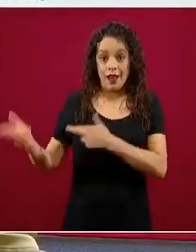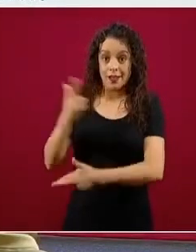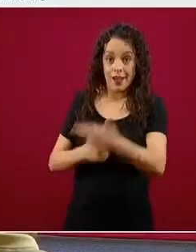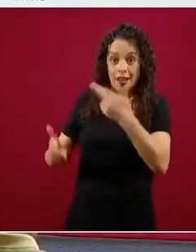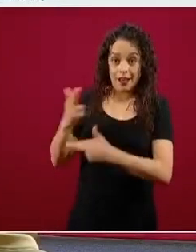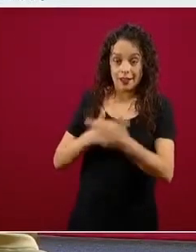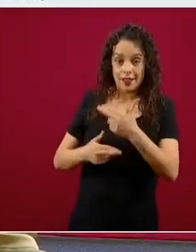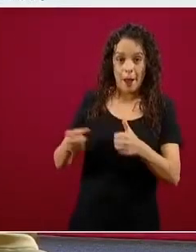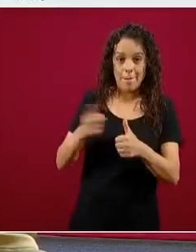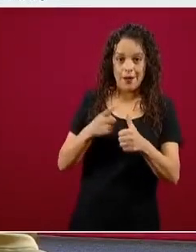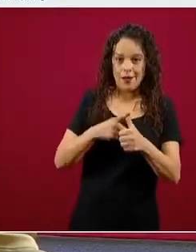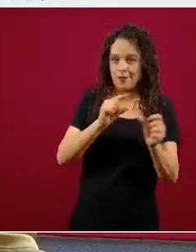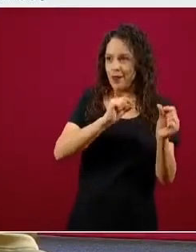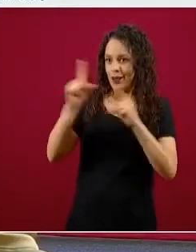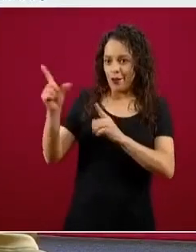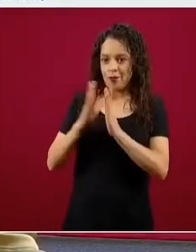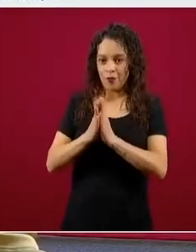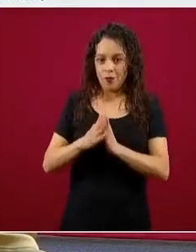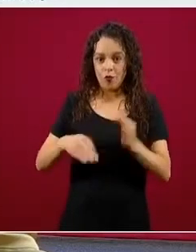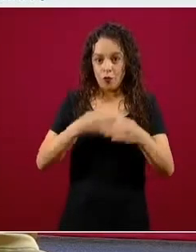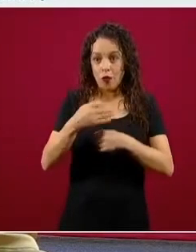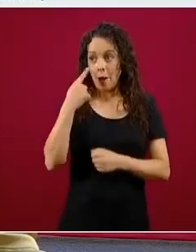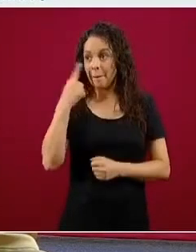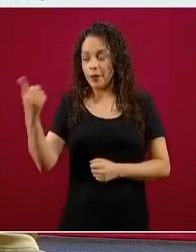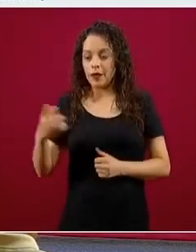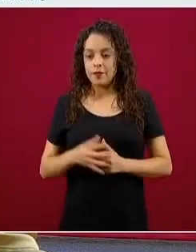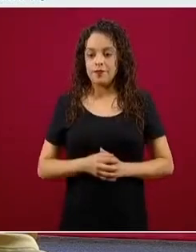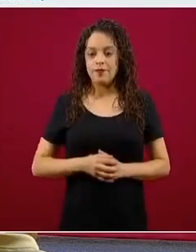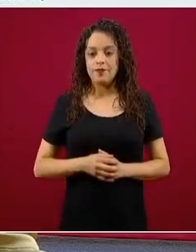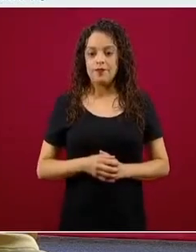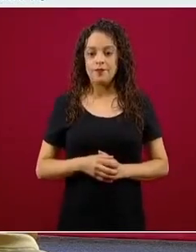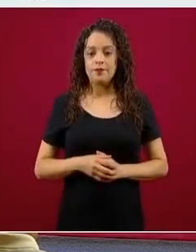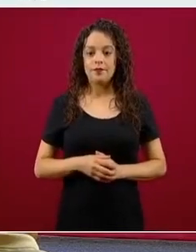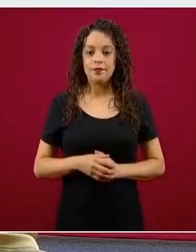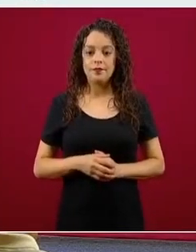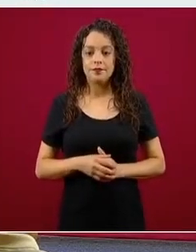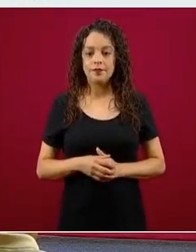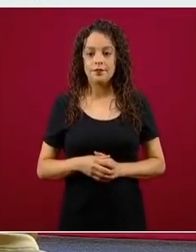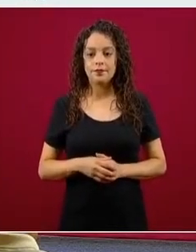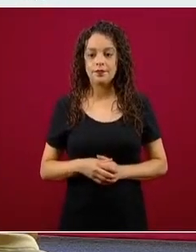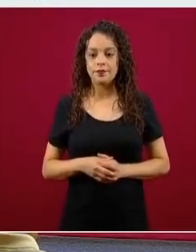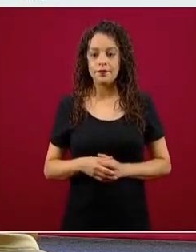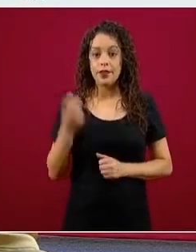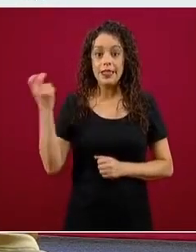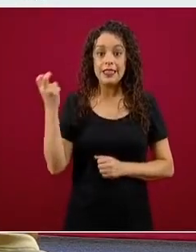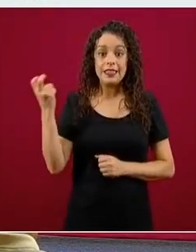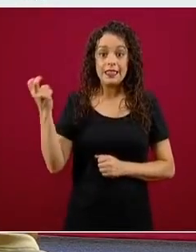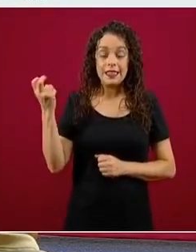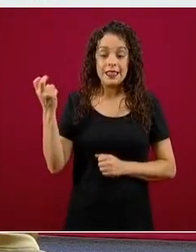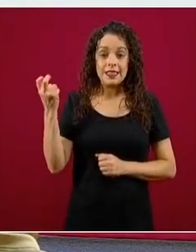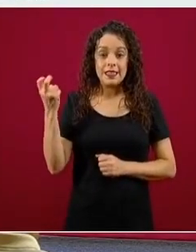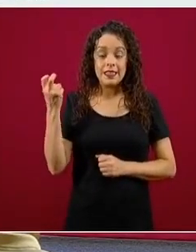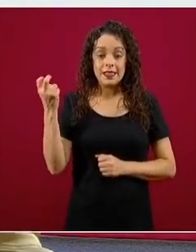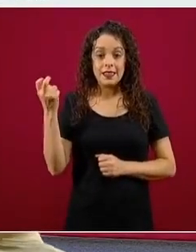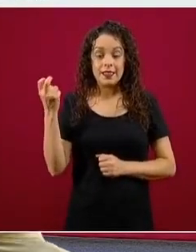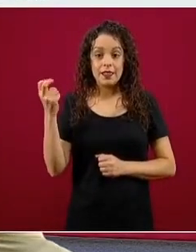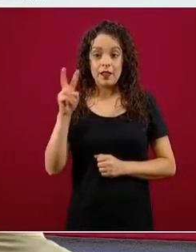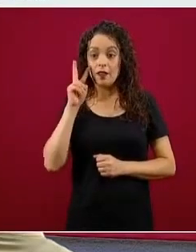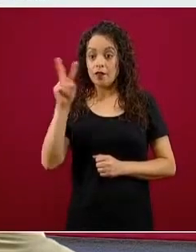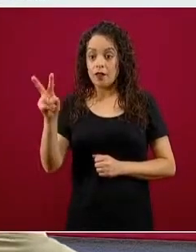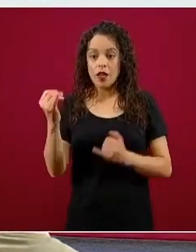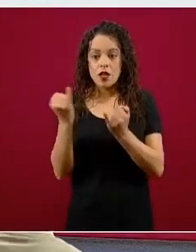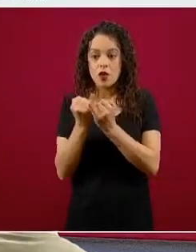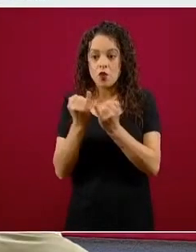la primera, para que todos la vean, hasta el principio de cuando me paré, esta. Es este mismo